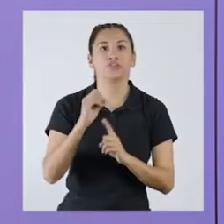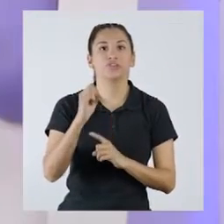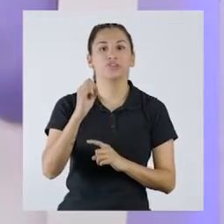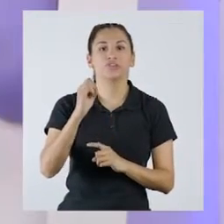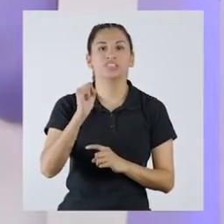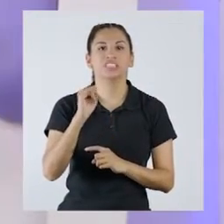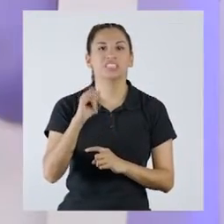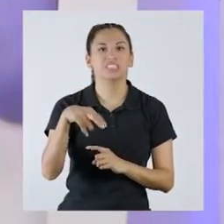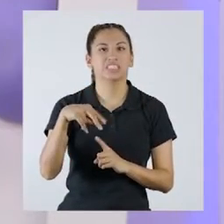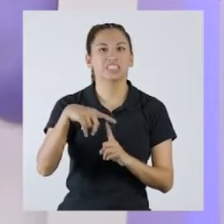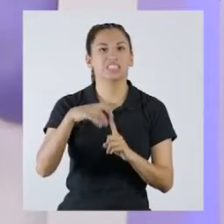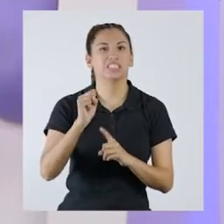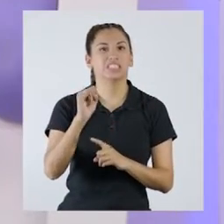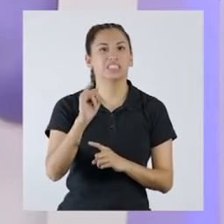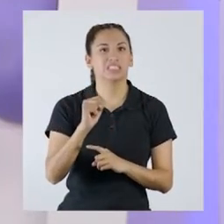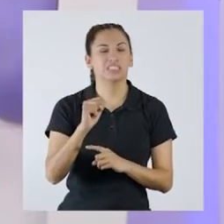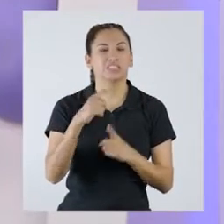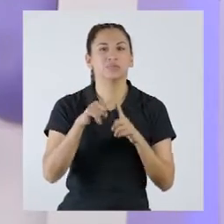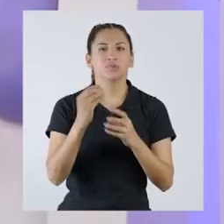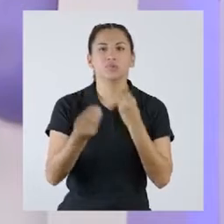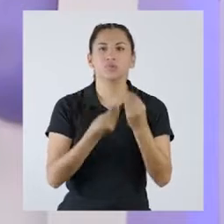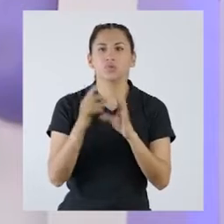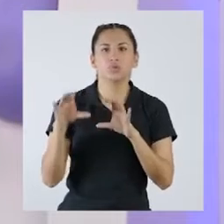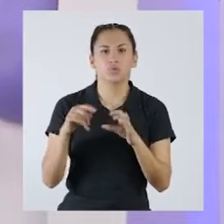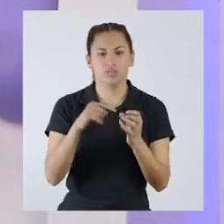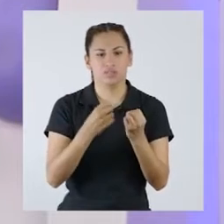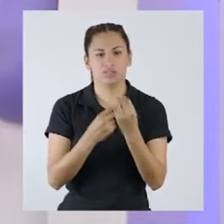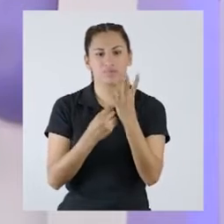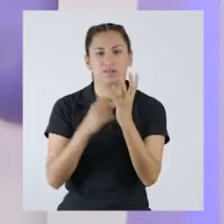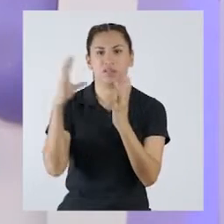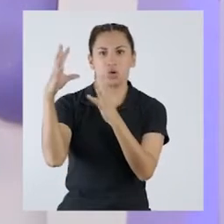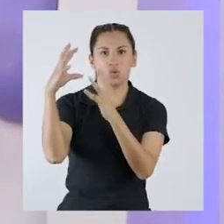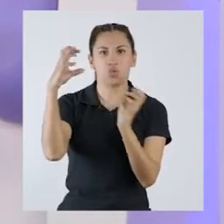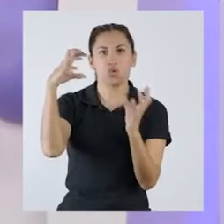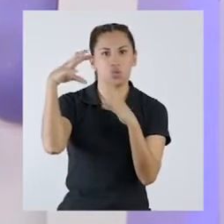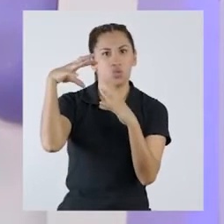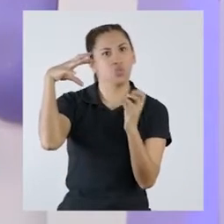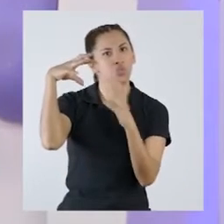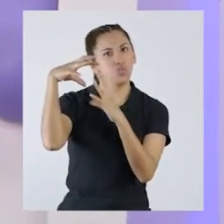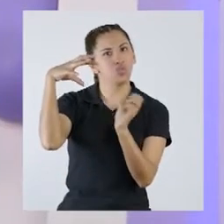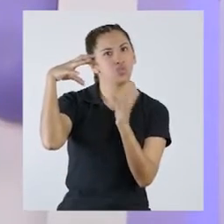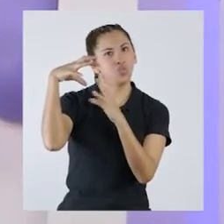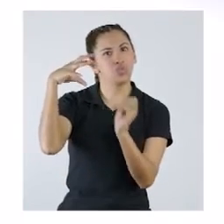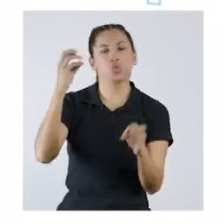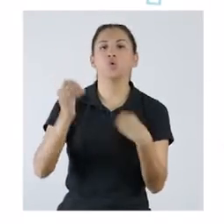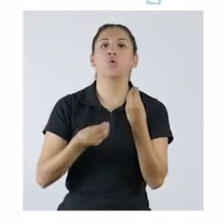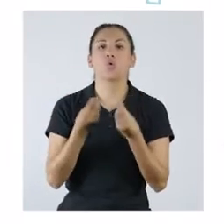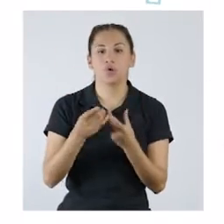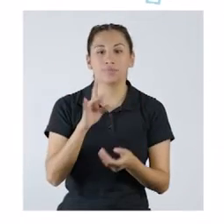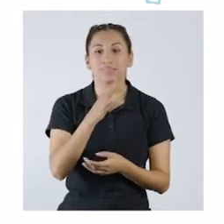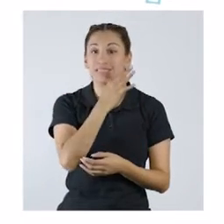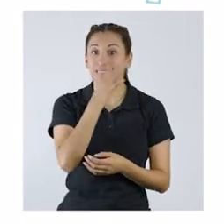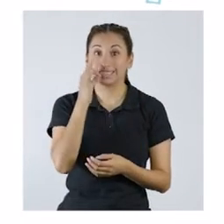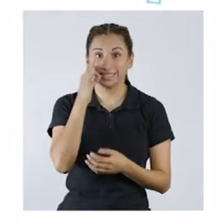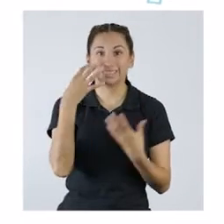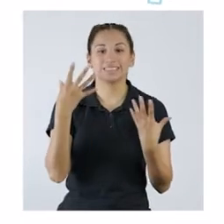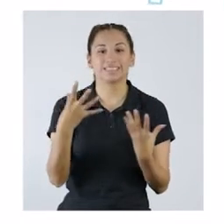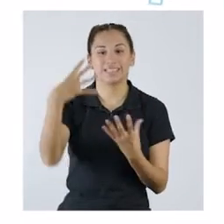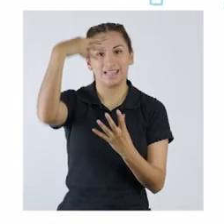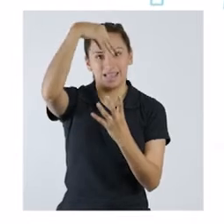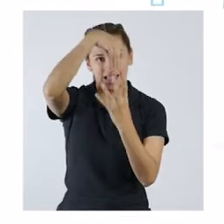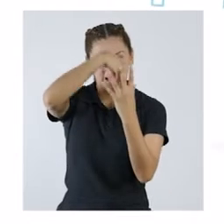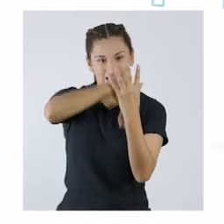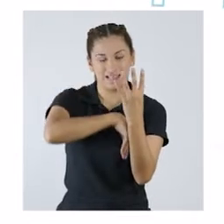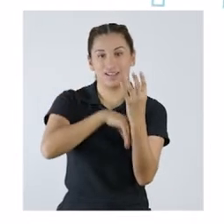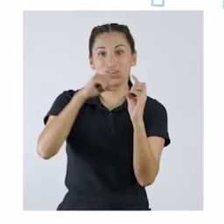Pero, ¿cómo hacen las plantas para captar la energía solar? El secreto está en